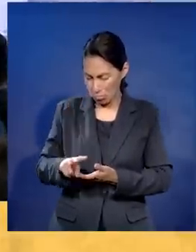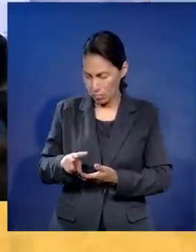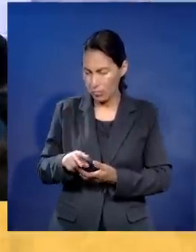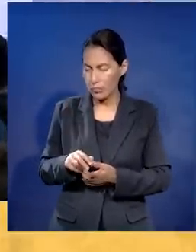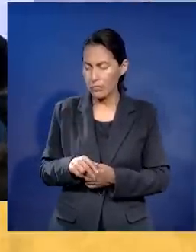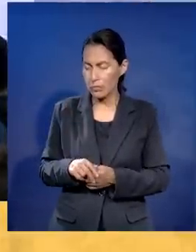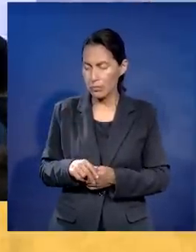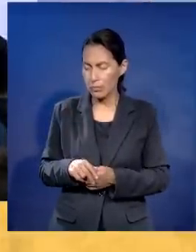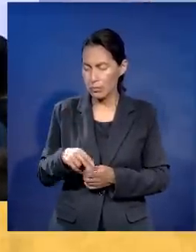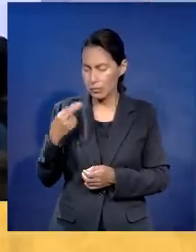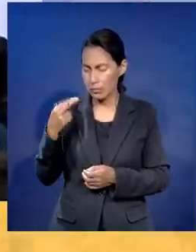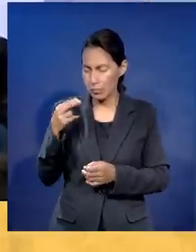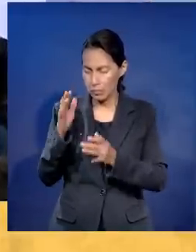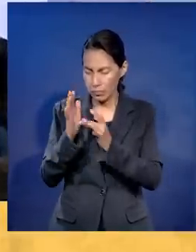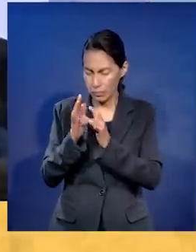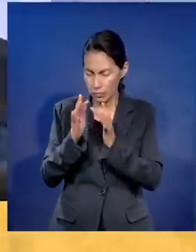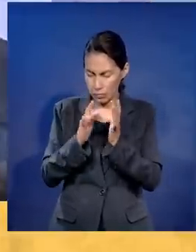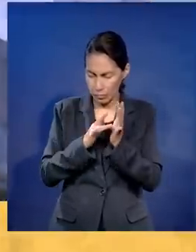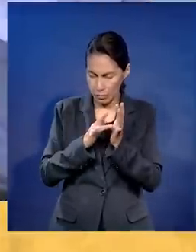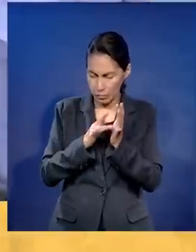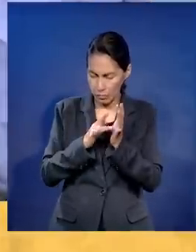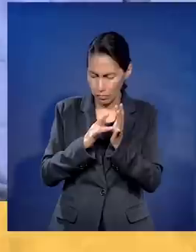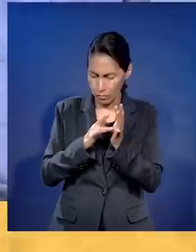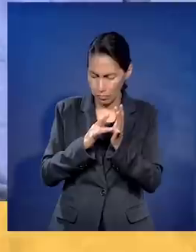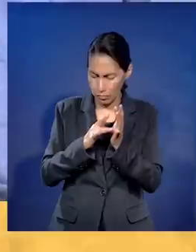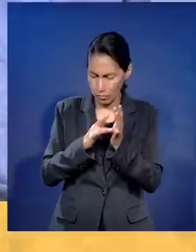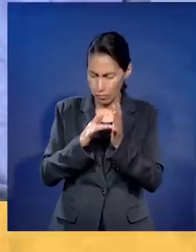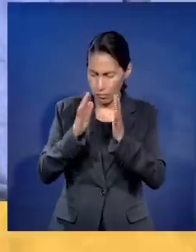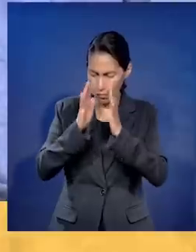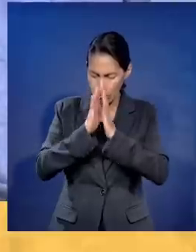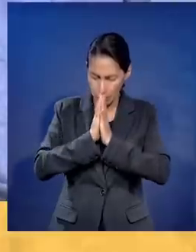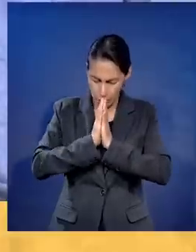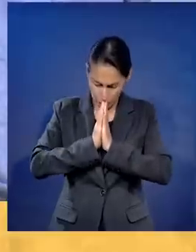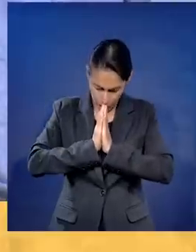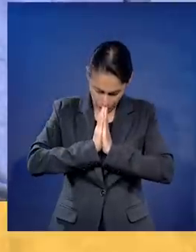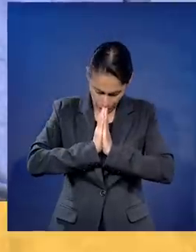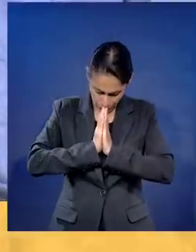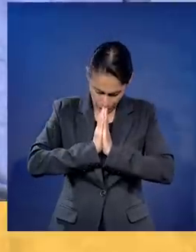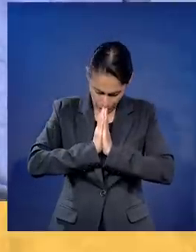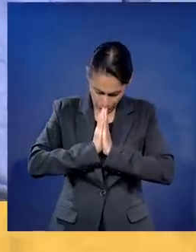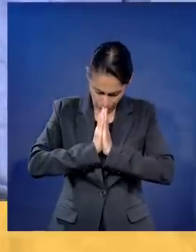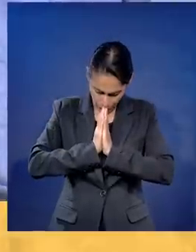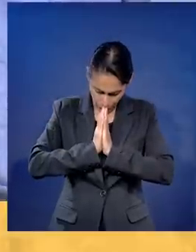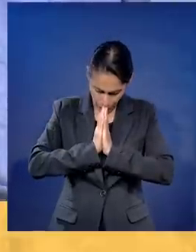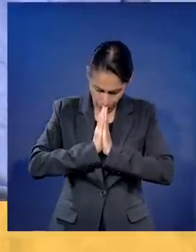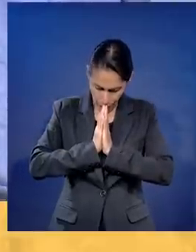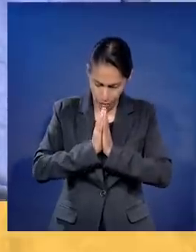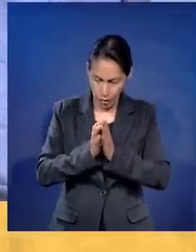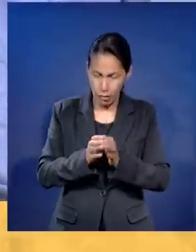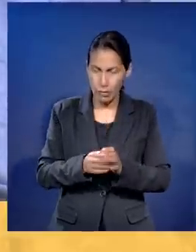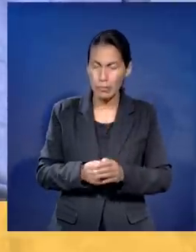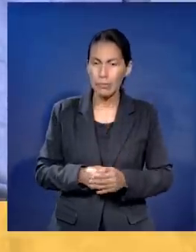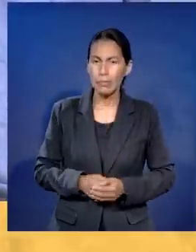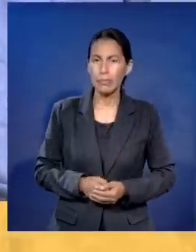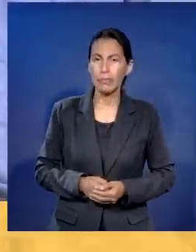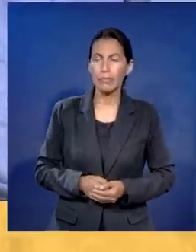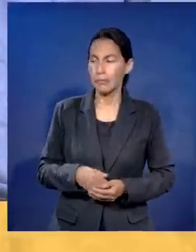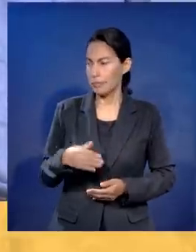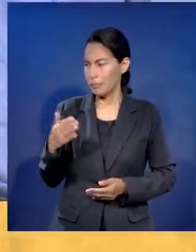Ayúdanos para que sea una realidad para que es una realidad en el nombre de Jesús en el nombre de Jesús